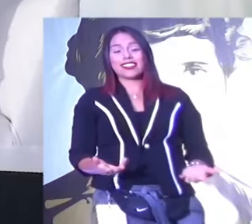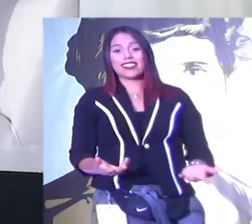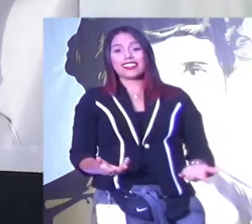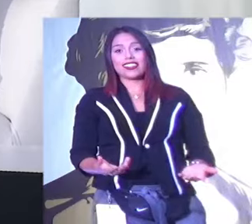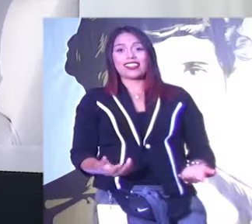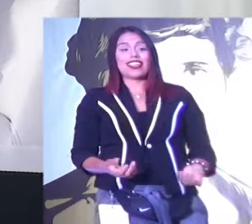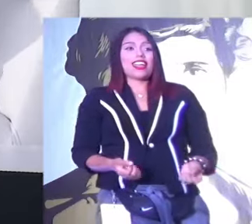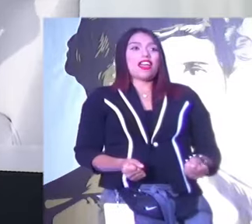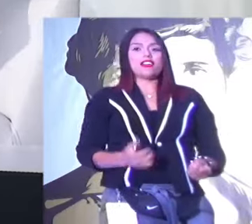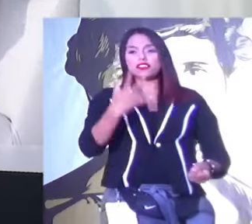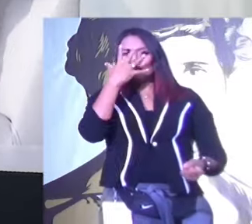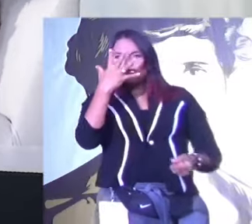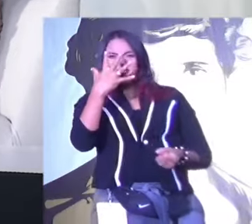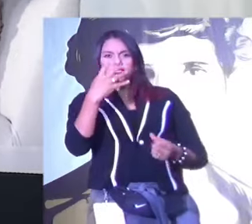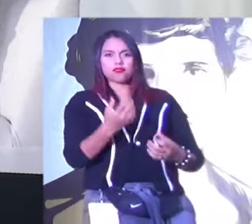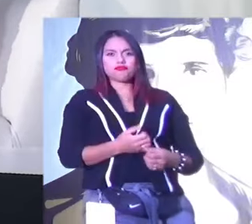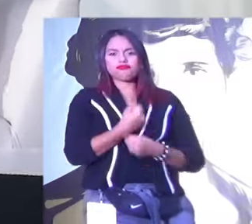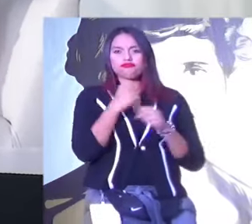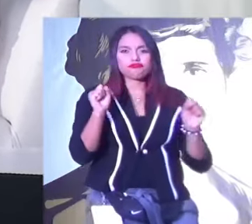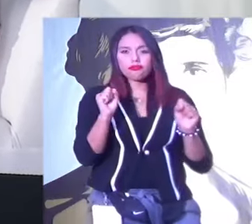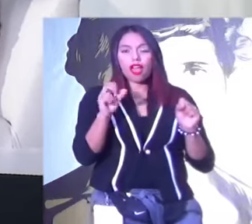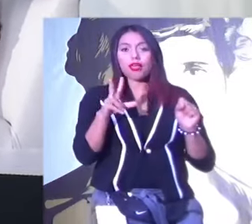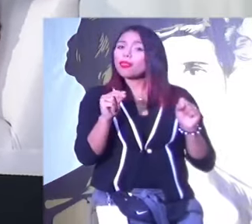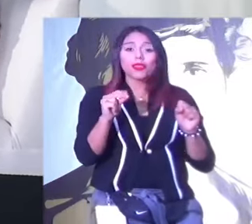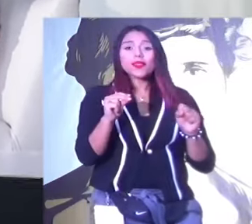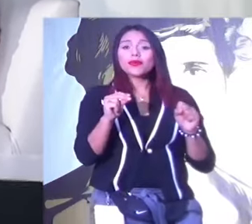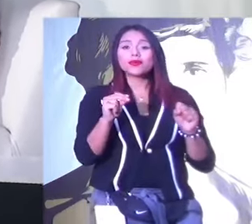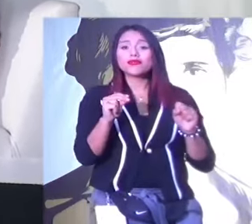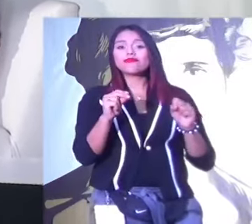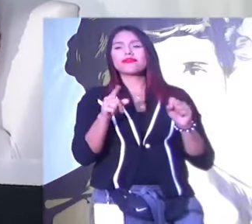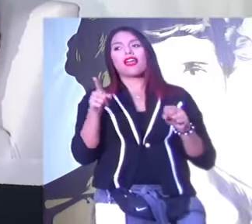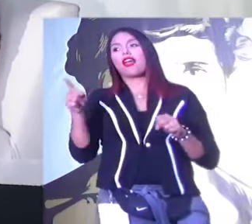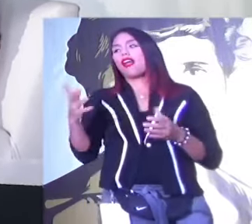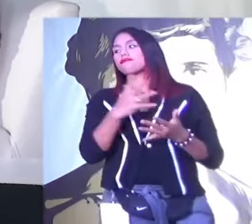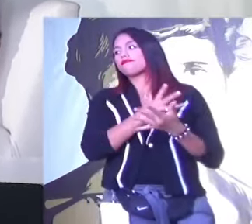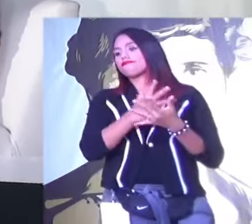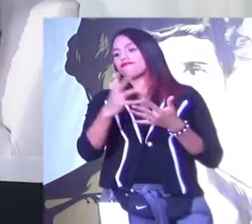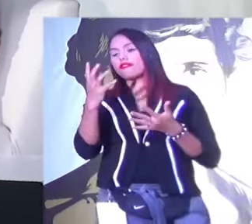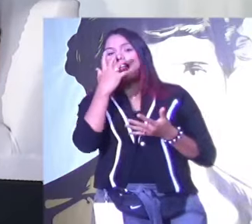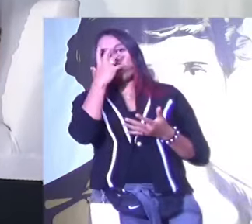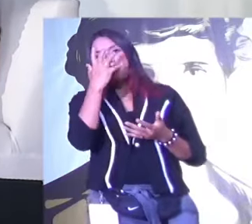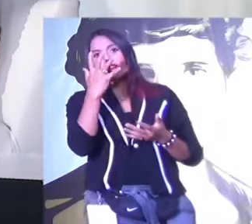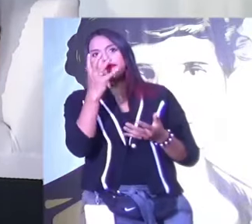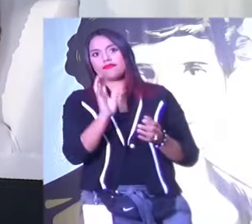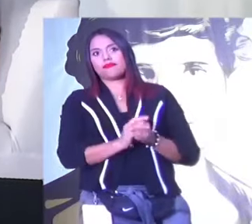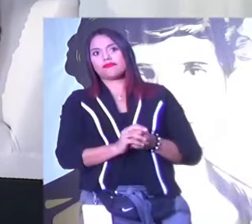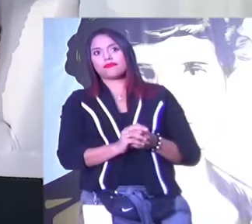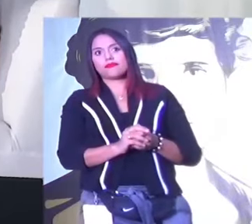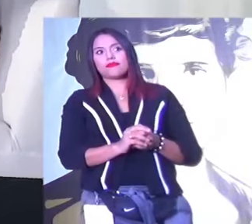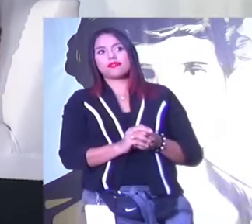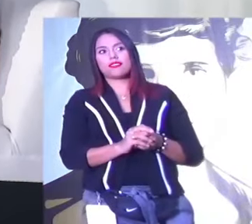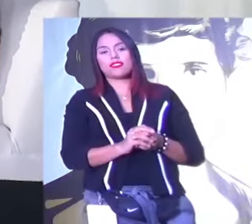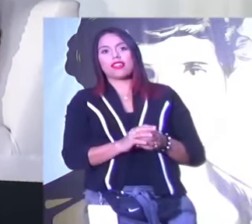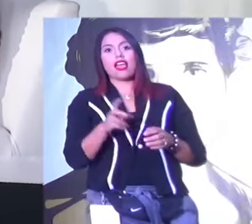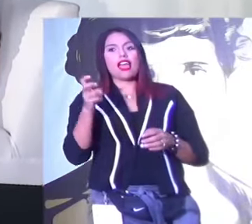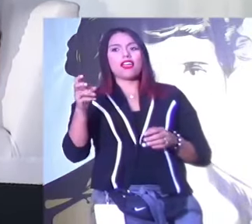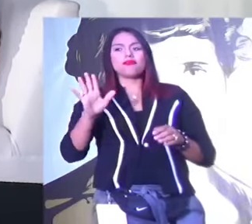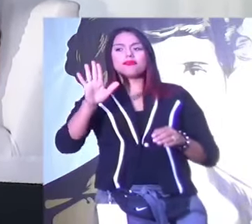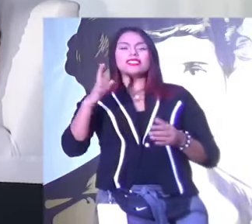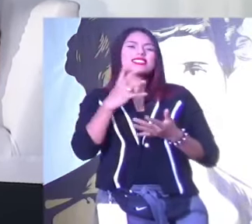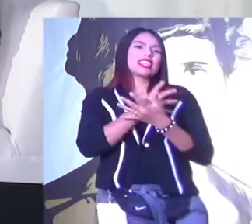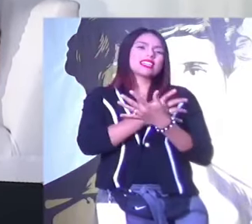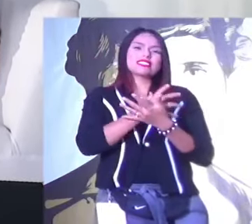densidad. O sea, parece que los escritores a veces son demasiado serios, ¿no? He llegado a pensar que son como el Pípila, que traen una losa en la